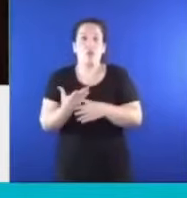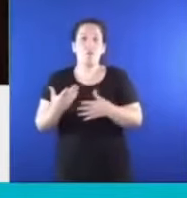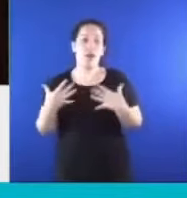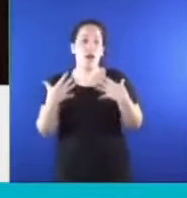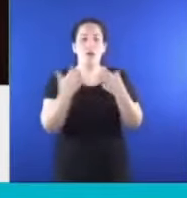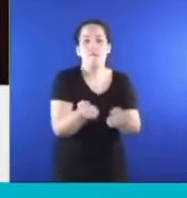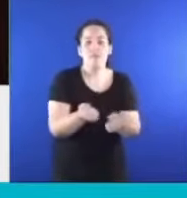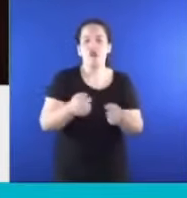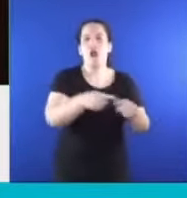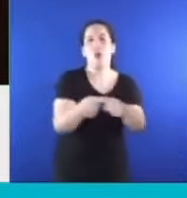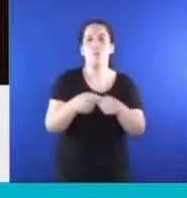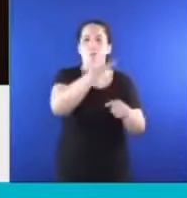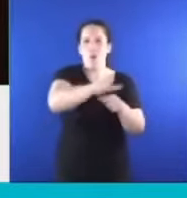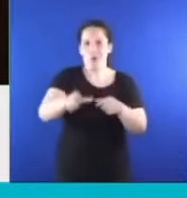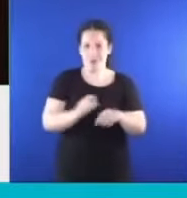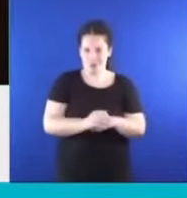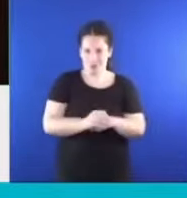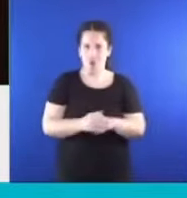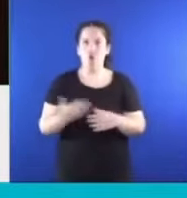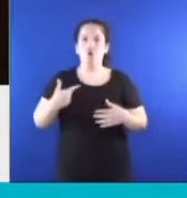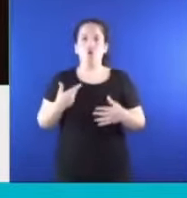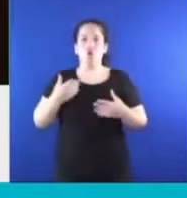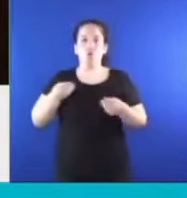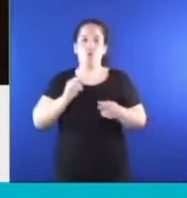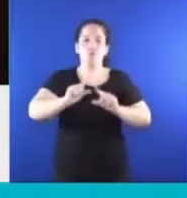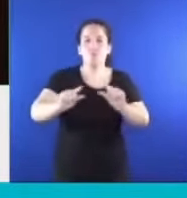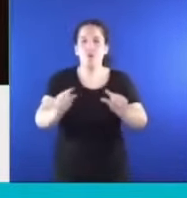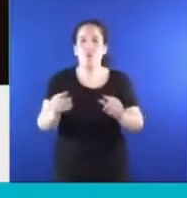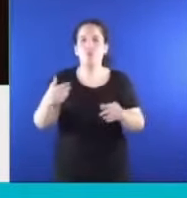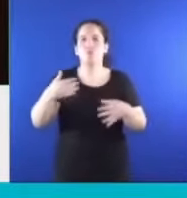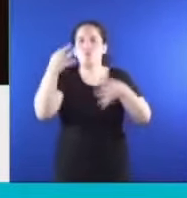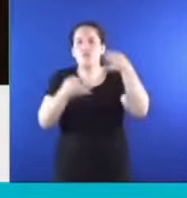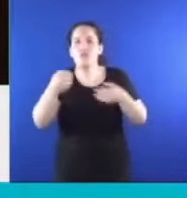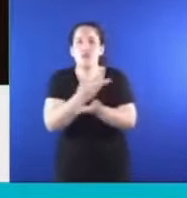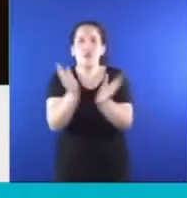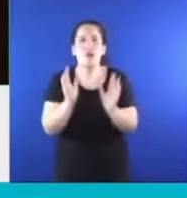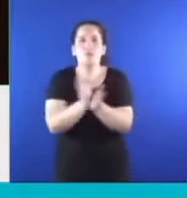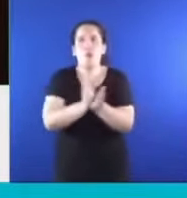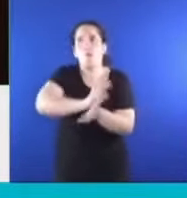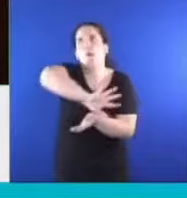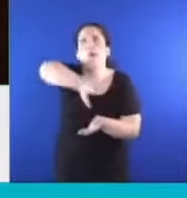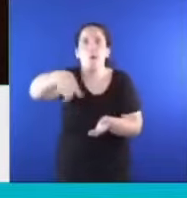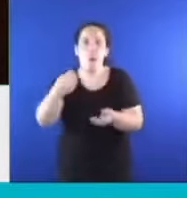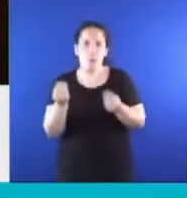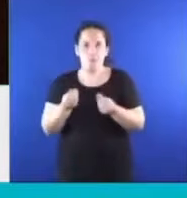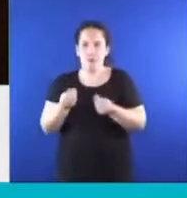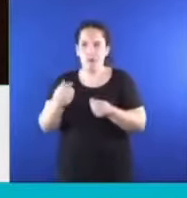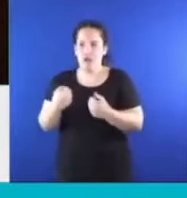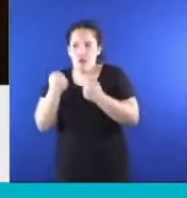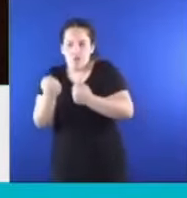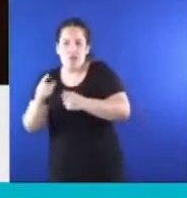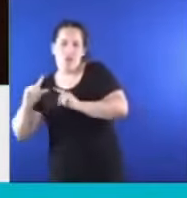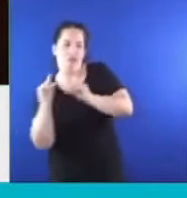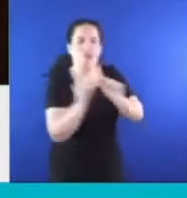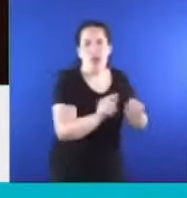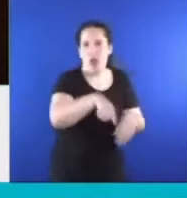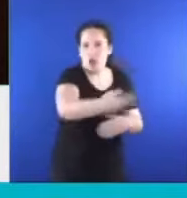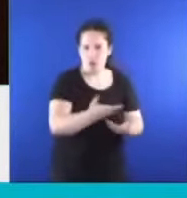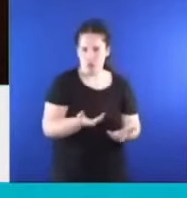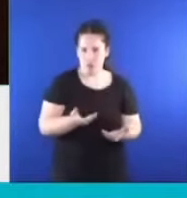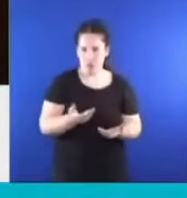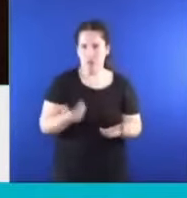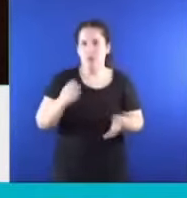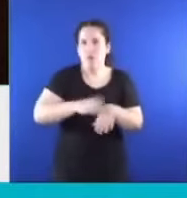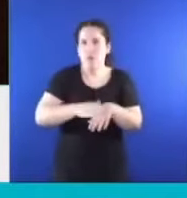favorecer a los políticos. Se aplicó la justicia social, que es en realidad un robo porque le quita a algunos a la fuerza para darle a otros, y se comenzó con